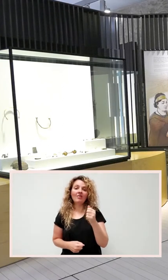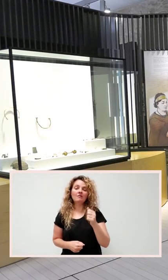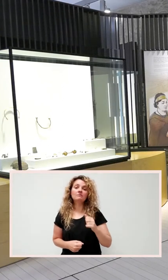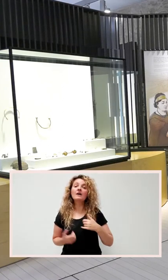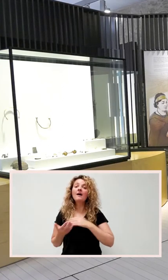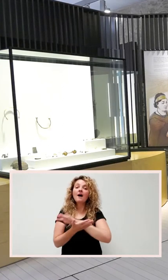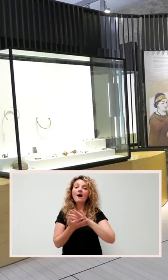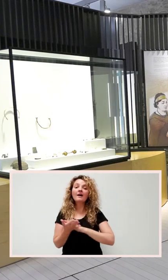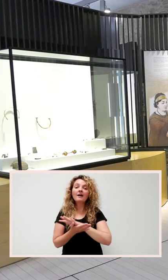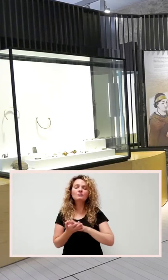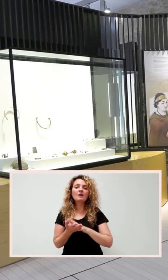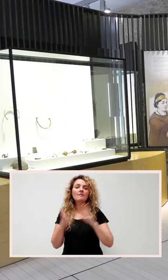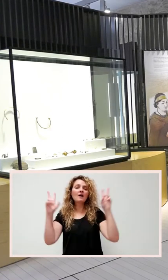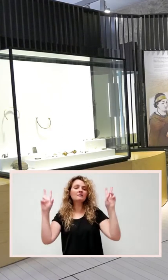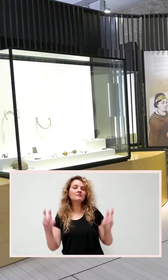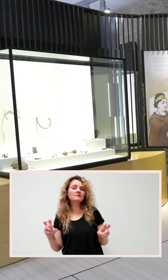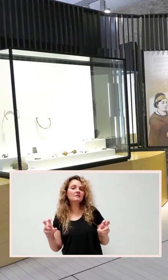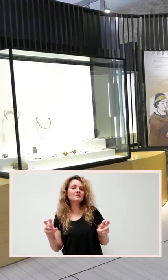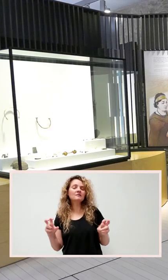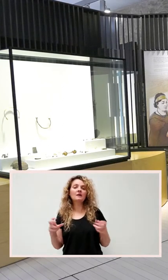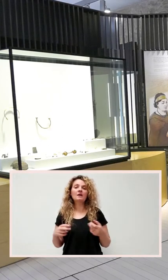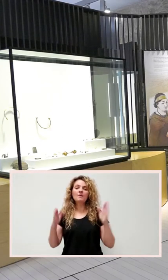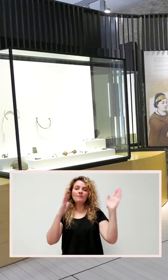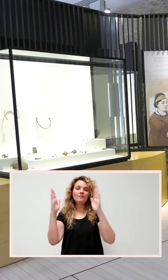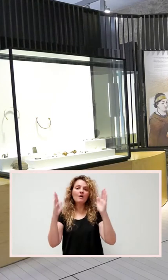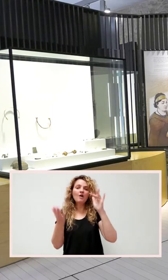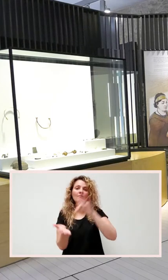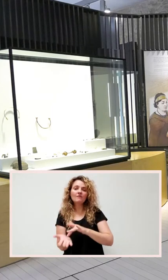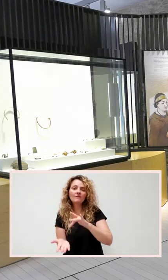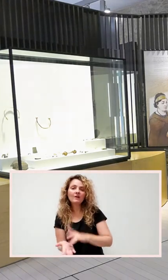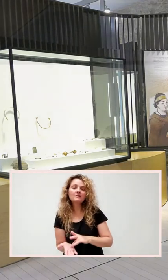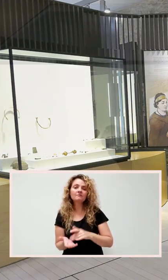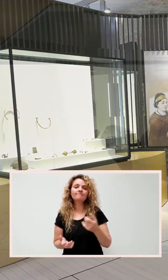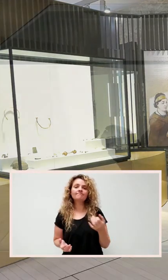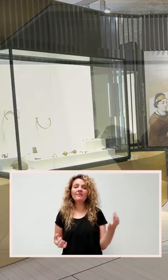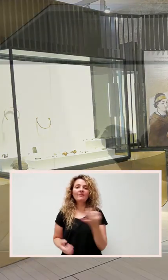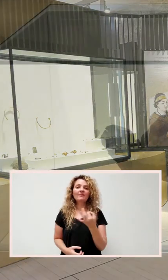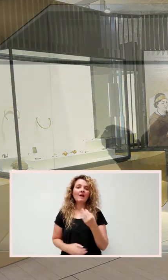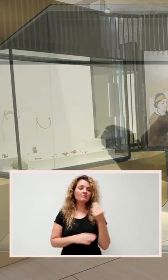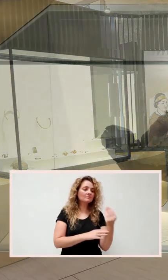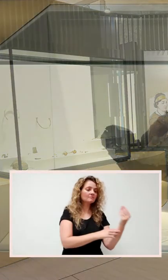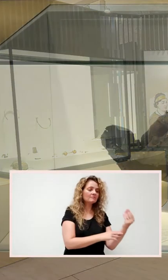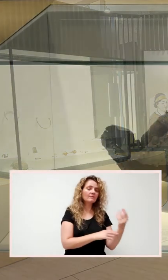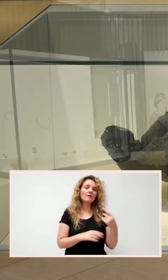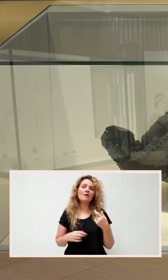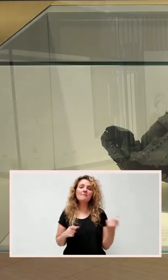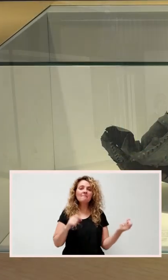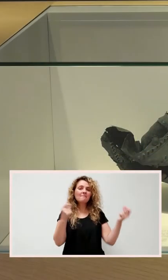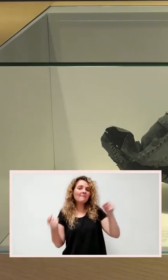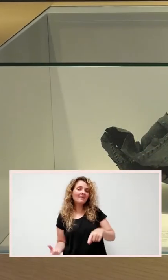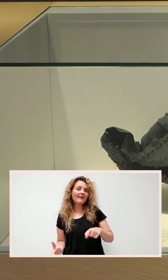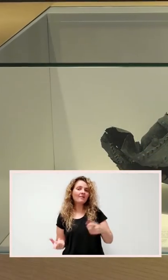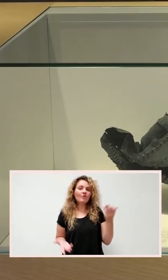falar da súa periodización ou da súa cronoloxía, vamos a referirnos a comparala con outro tipo de